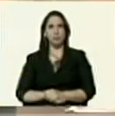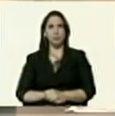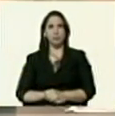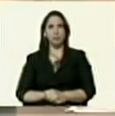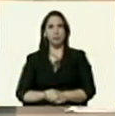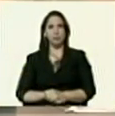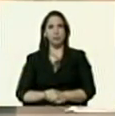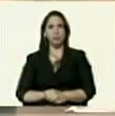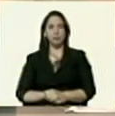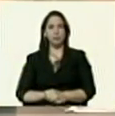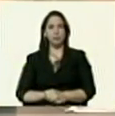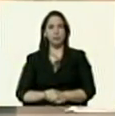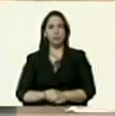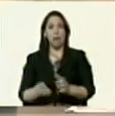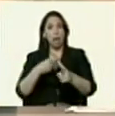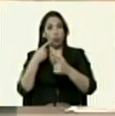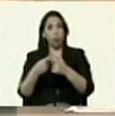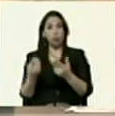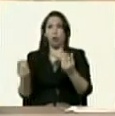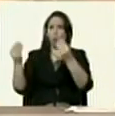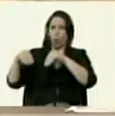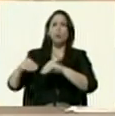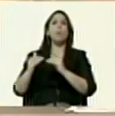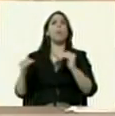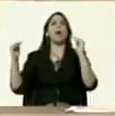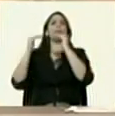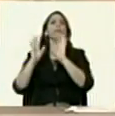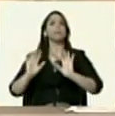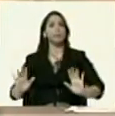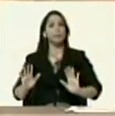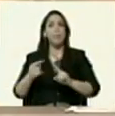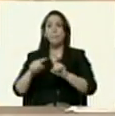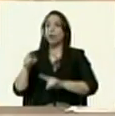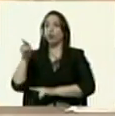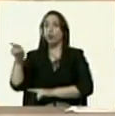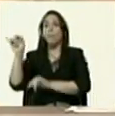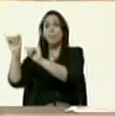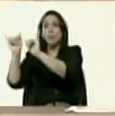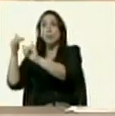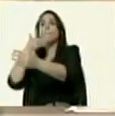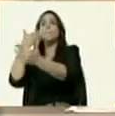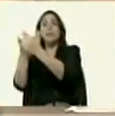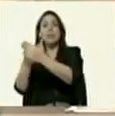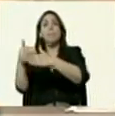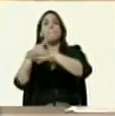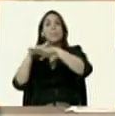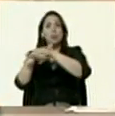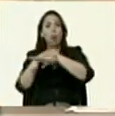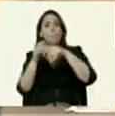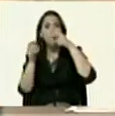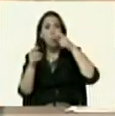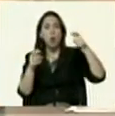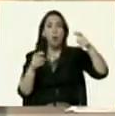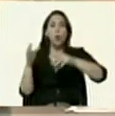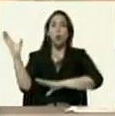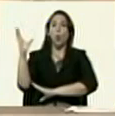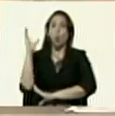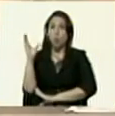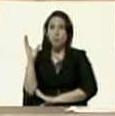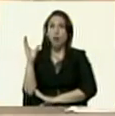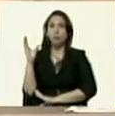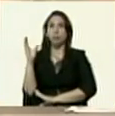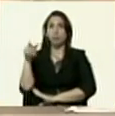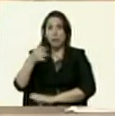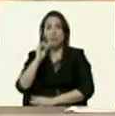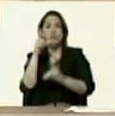Llegamos a un acuerdo, pues, no te digo más, pero tú le pides perdón al pueblo de Colombia. Aquí están